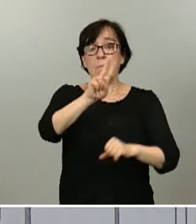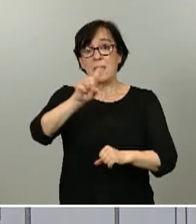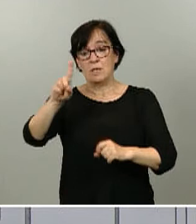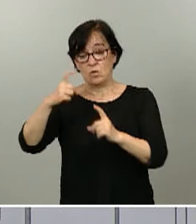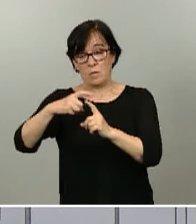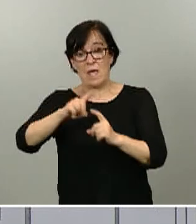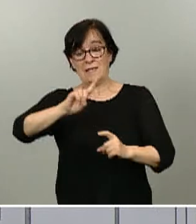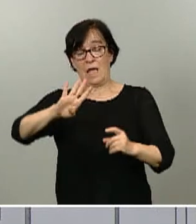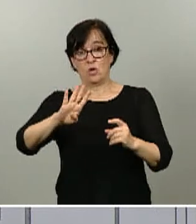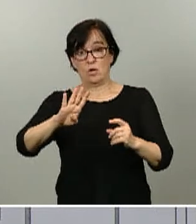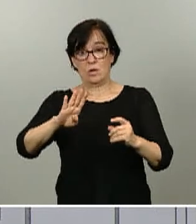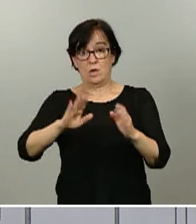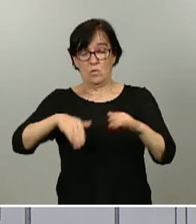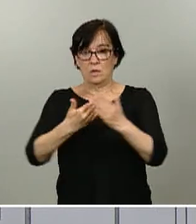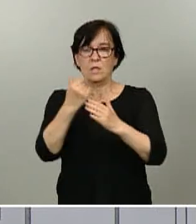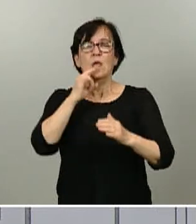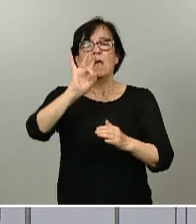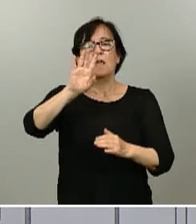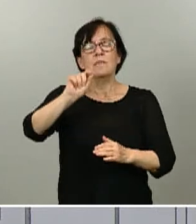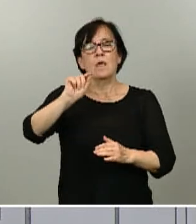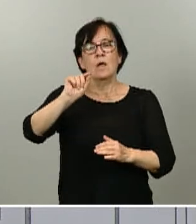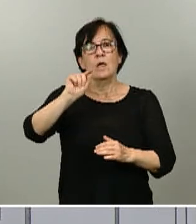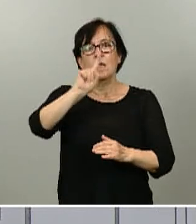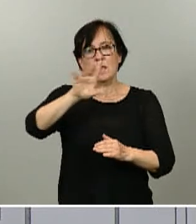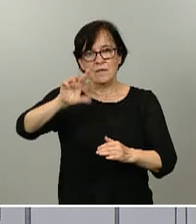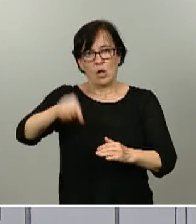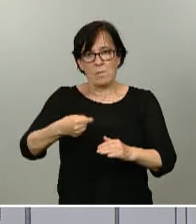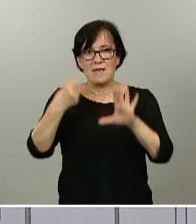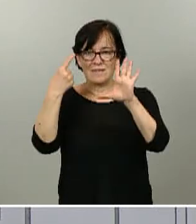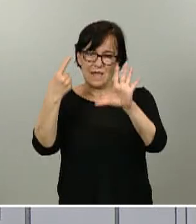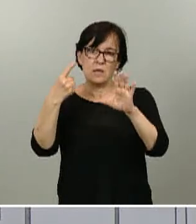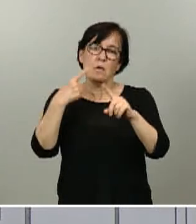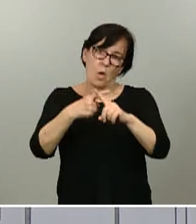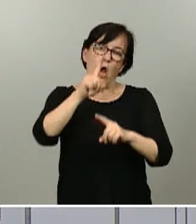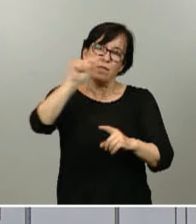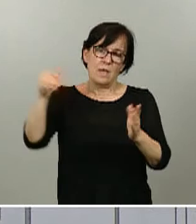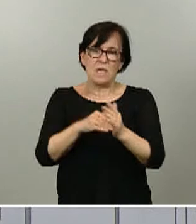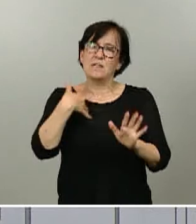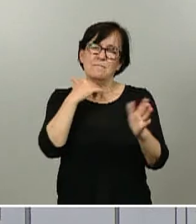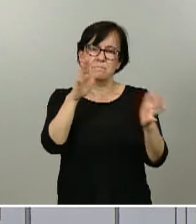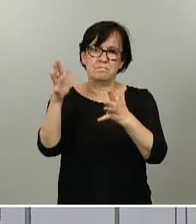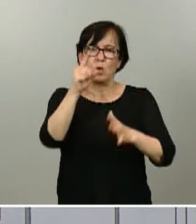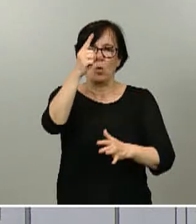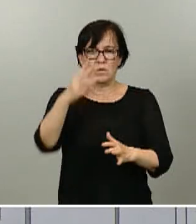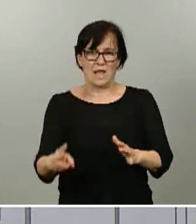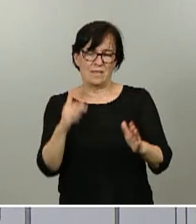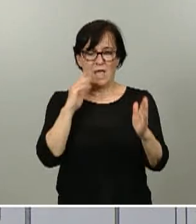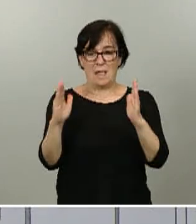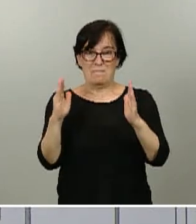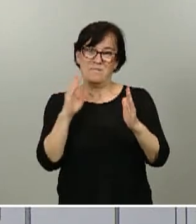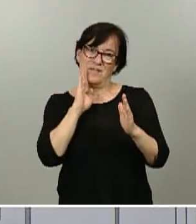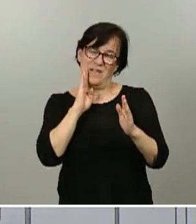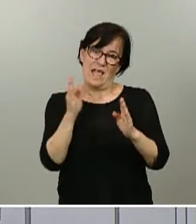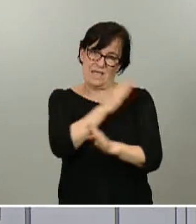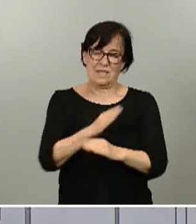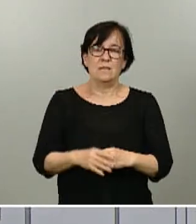de 15,6 por 100.000, es decir, cerca de un tercio de lo que teníamos el periodo anterior. Esto es una